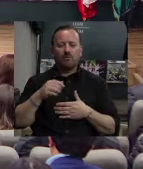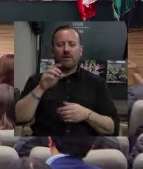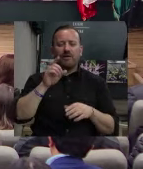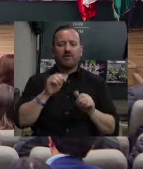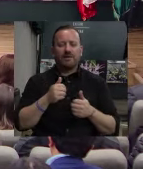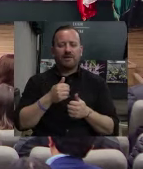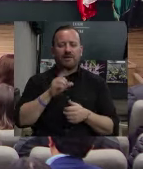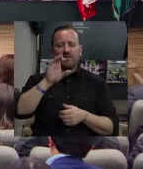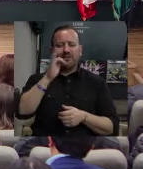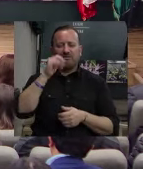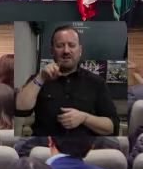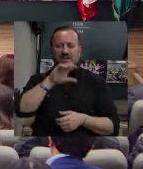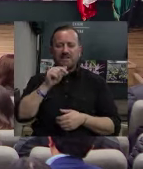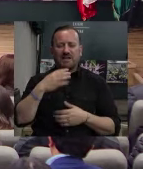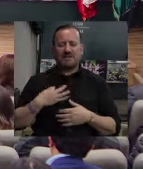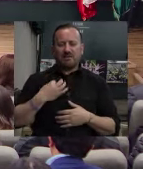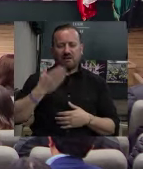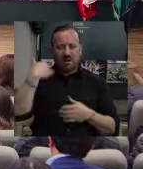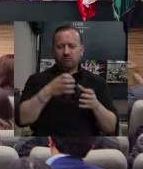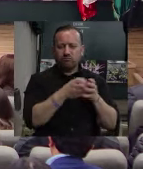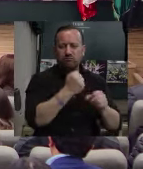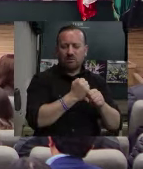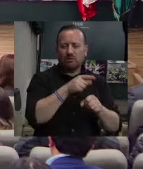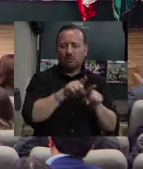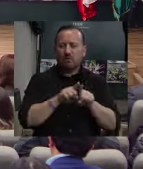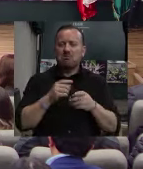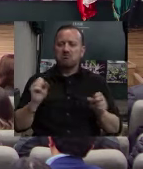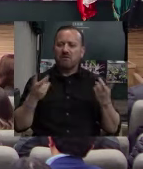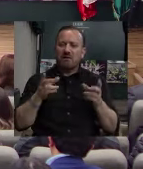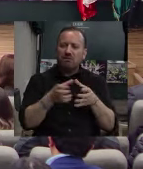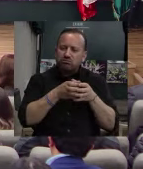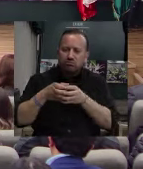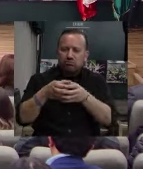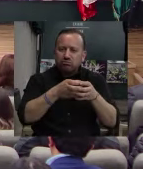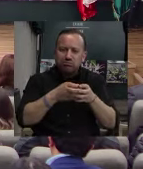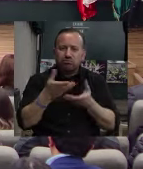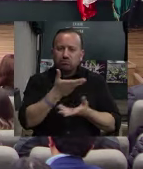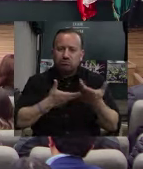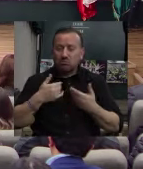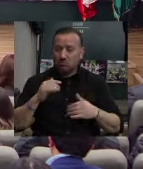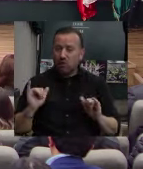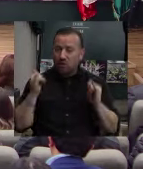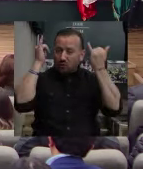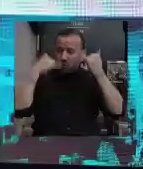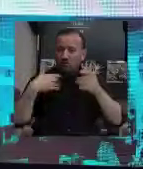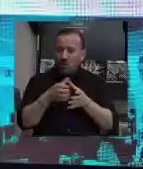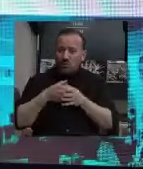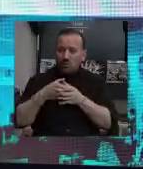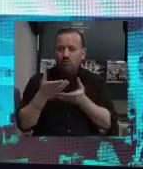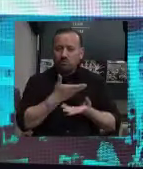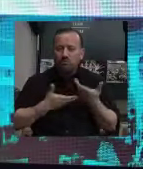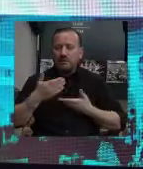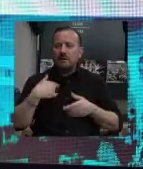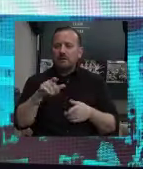grupos cierto mi vida fue colectiva disfruto lo colectivo y eso lo que me permite estar en